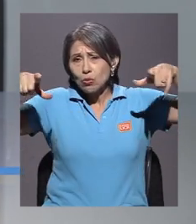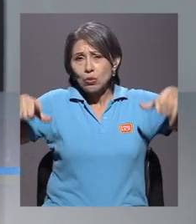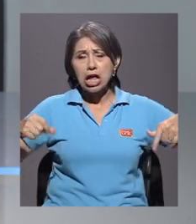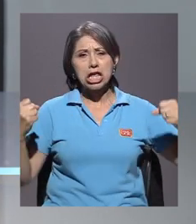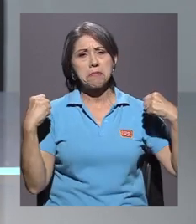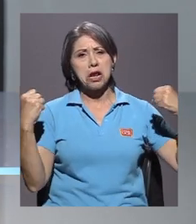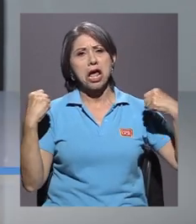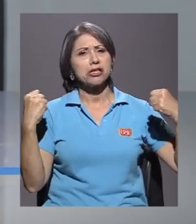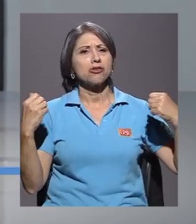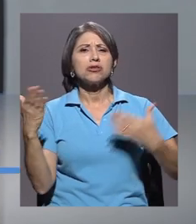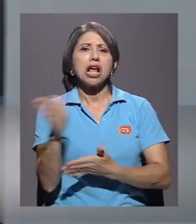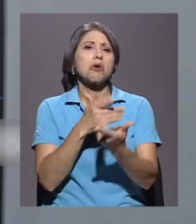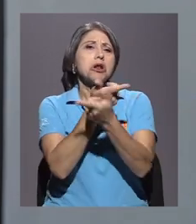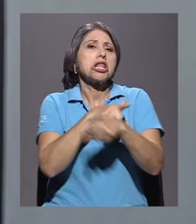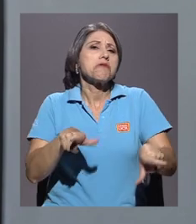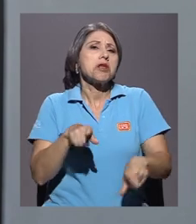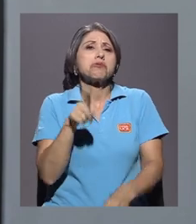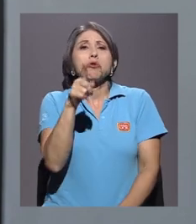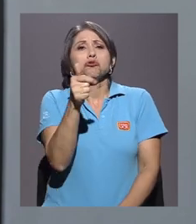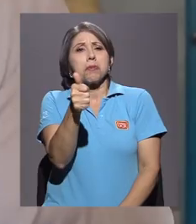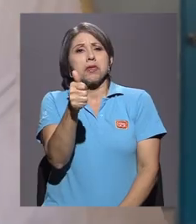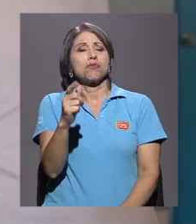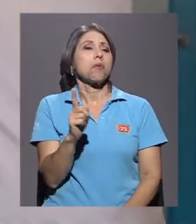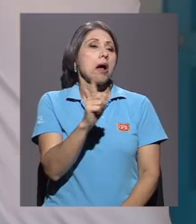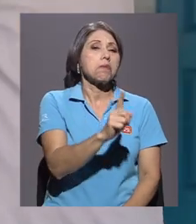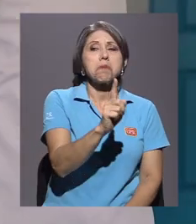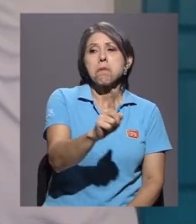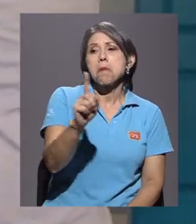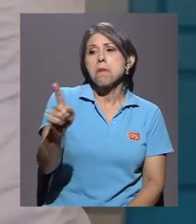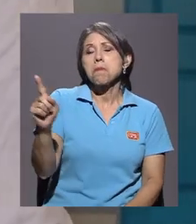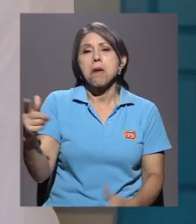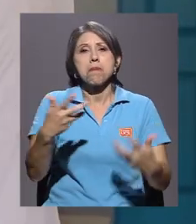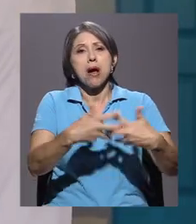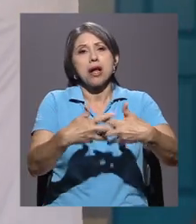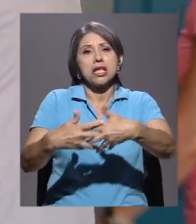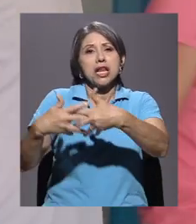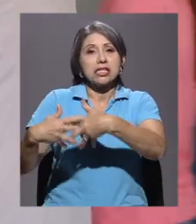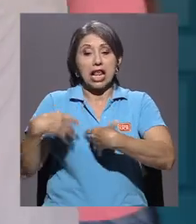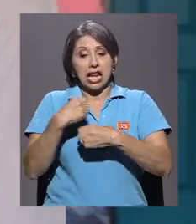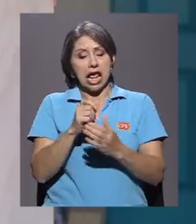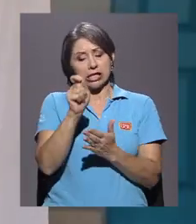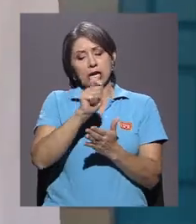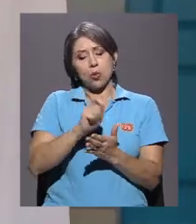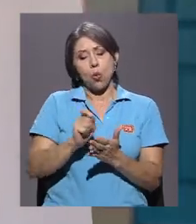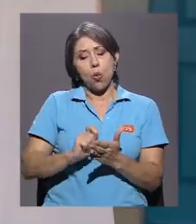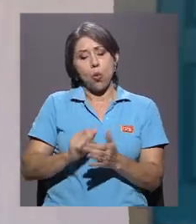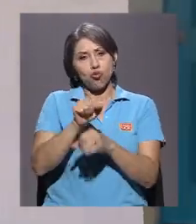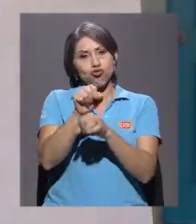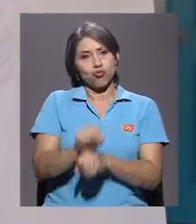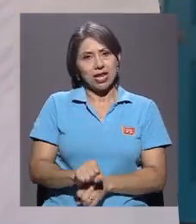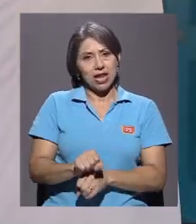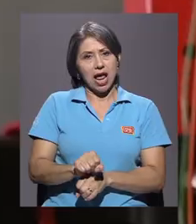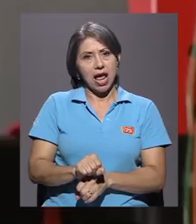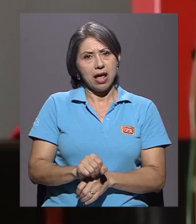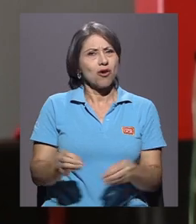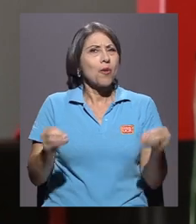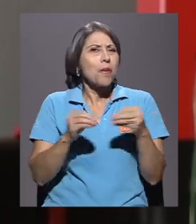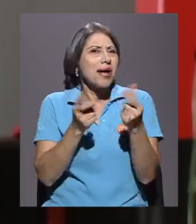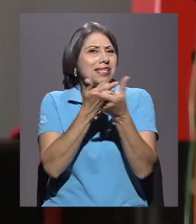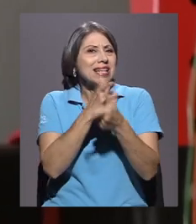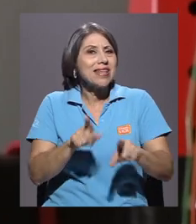libre, donde usted va, toma una máquina, le diseñan una rutina y usted trabaja un poco más a la libre. Ella es un poco